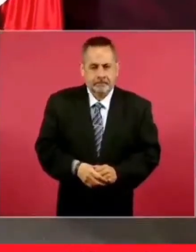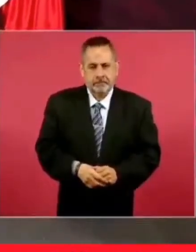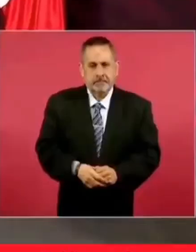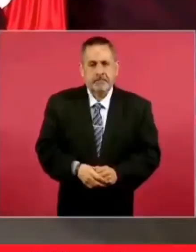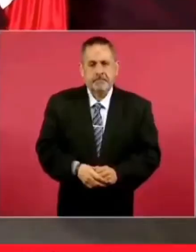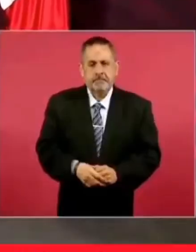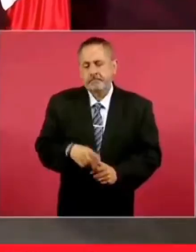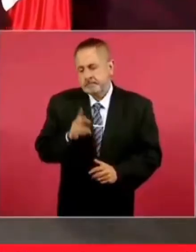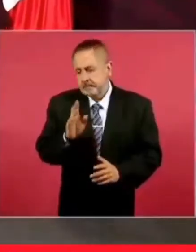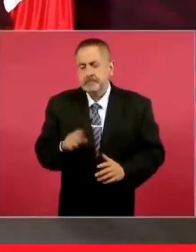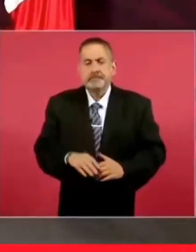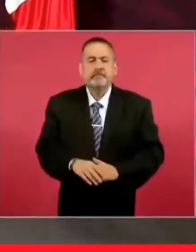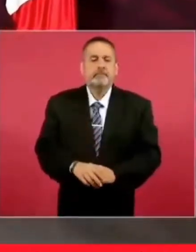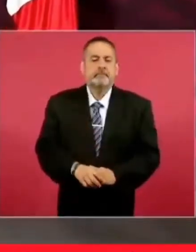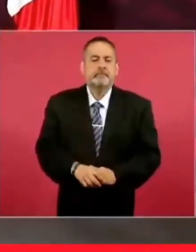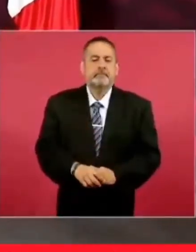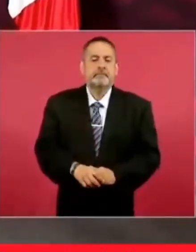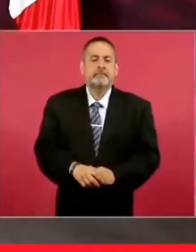Pero bueno,